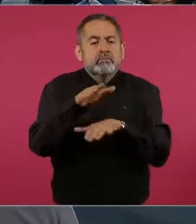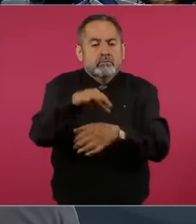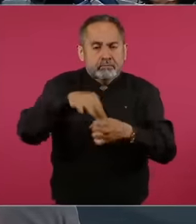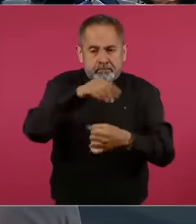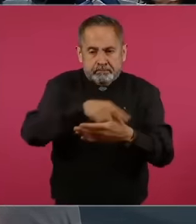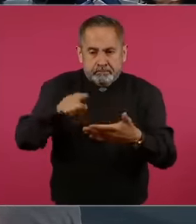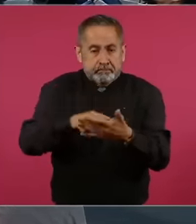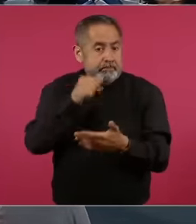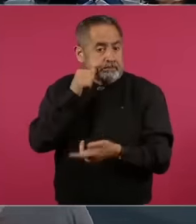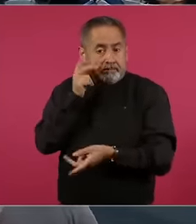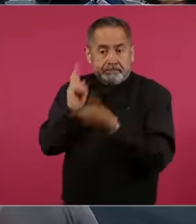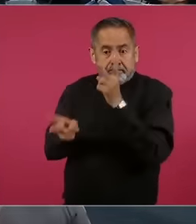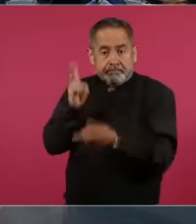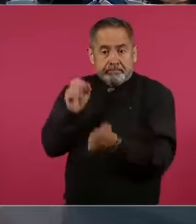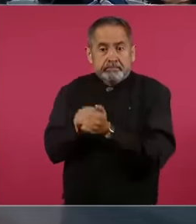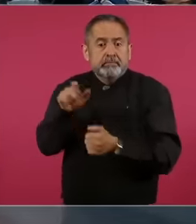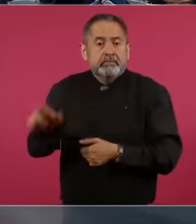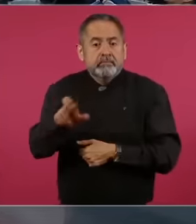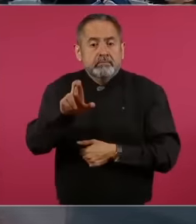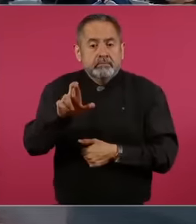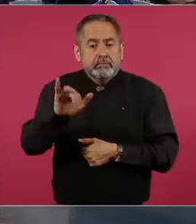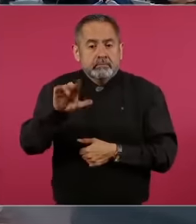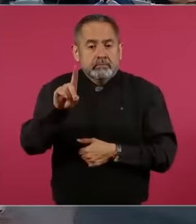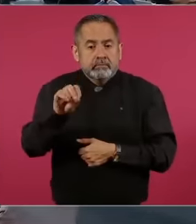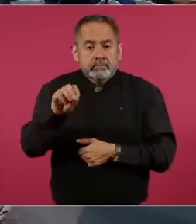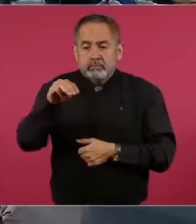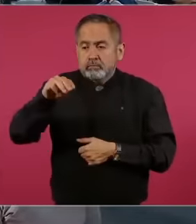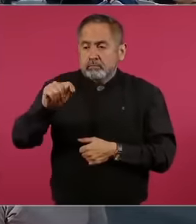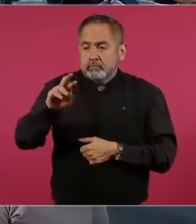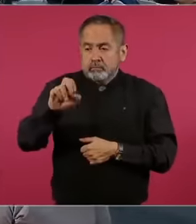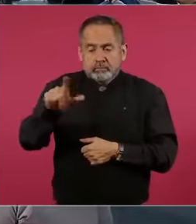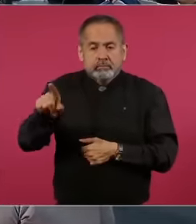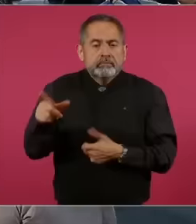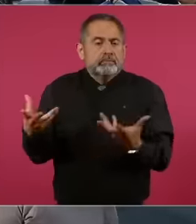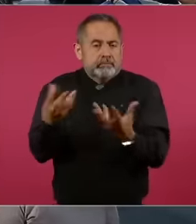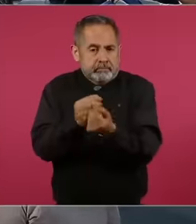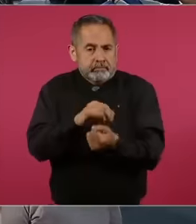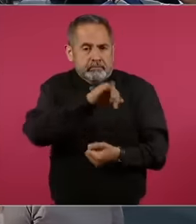que ya va a estar en la JUCOPO, pues, de Cámara de Diputados. Los tiempos que